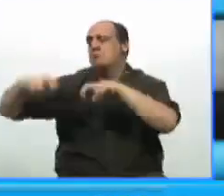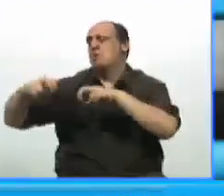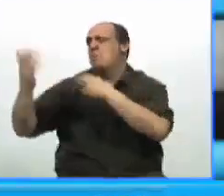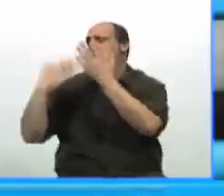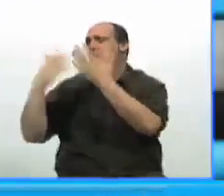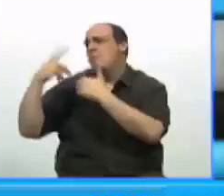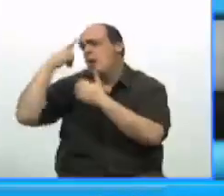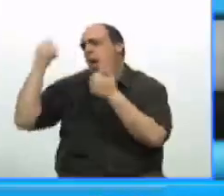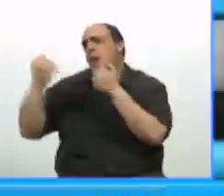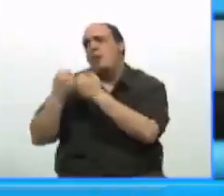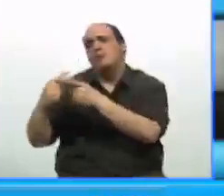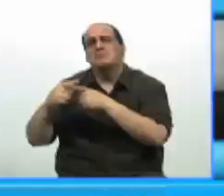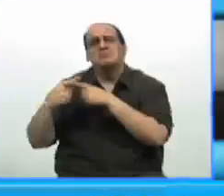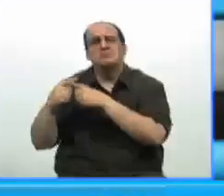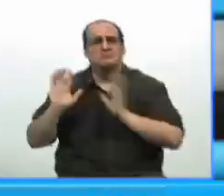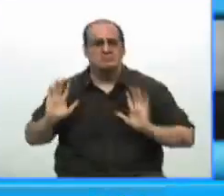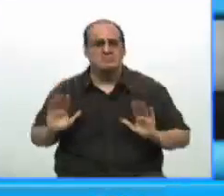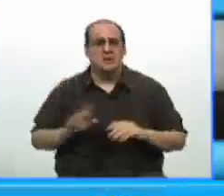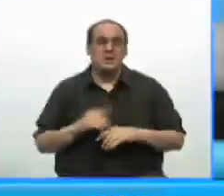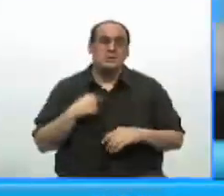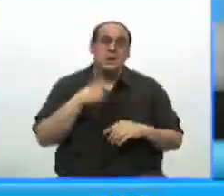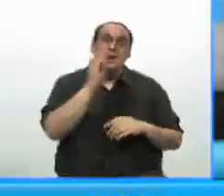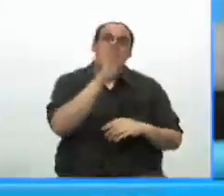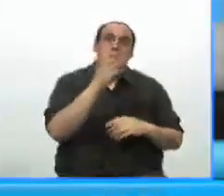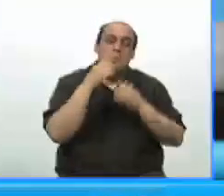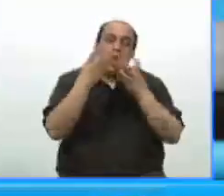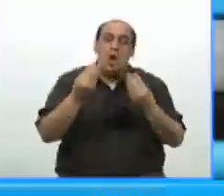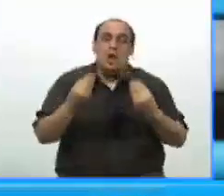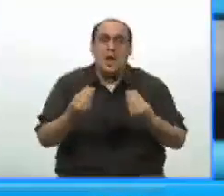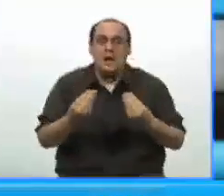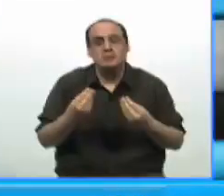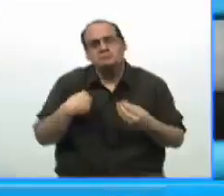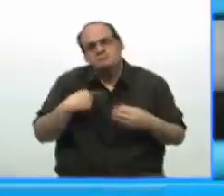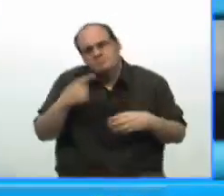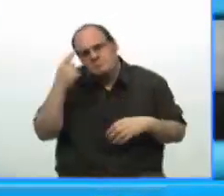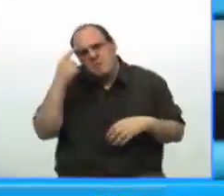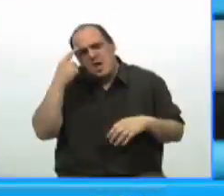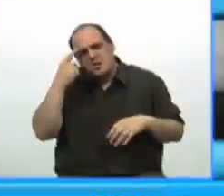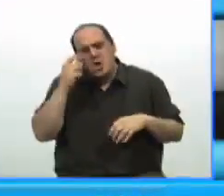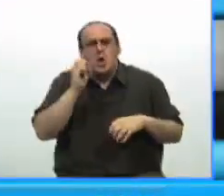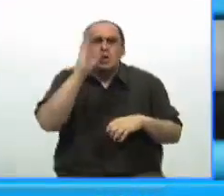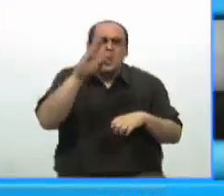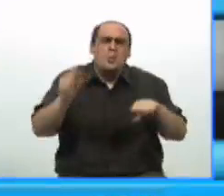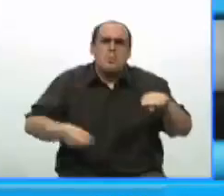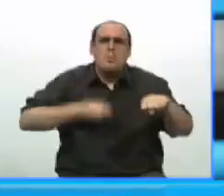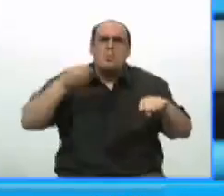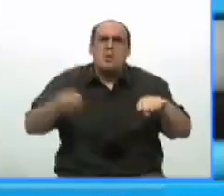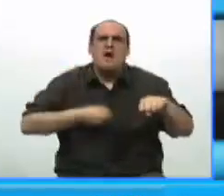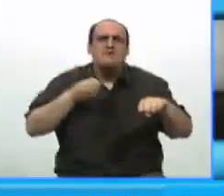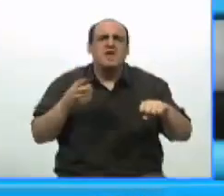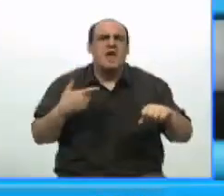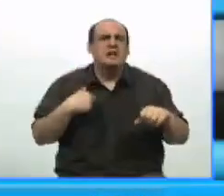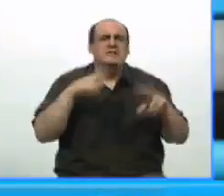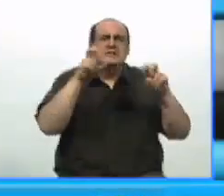seguir pensando qué es lo mejor para el club. Yo creo que lo mejor para Banfield es, por supuesto que el presente de la primera siempre es lo